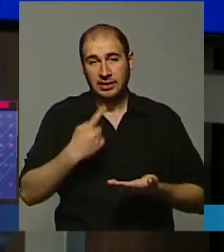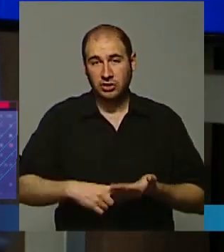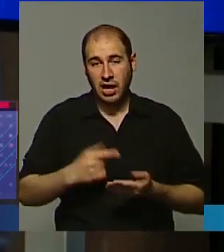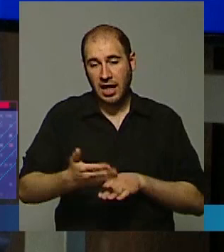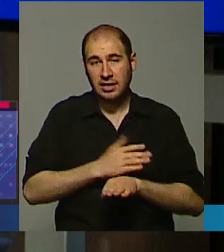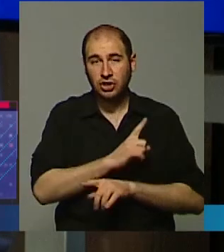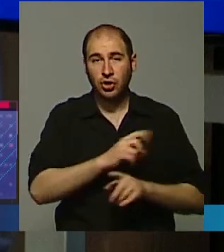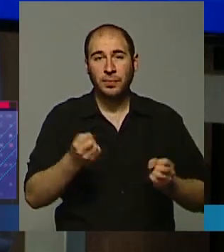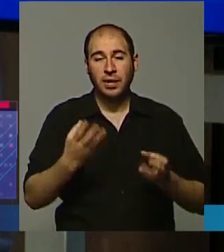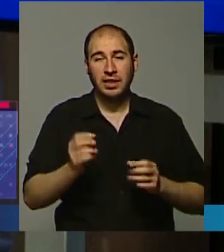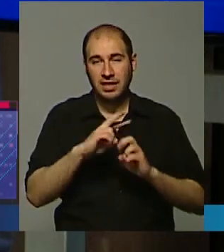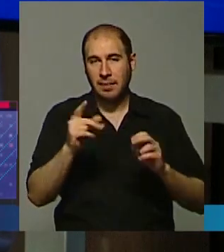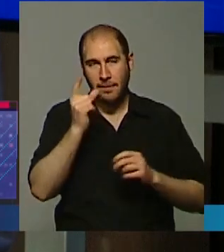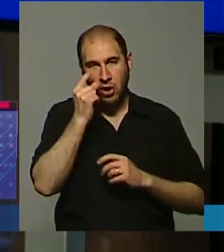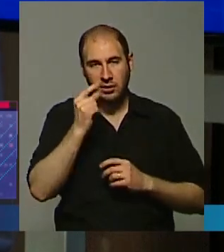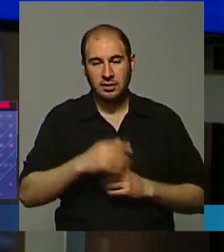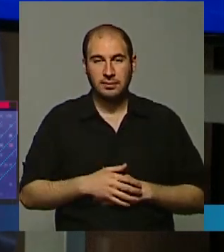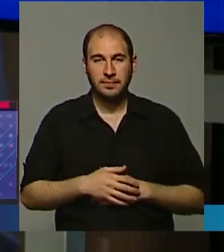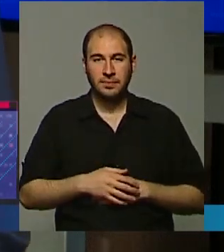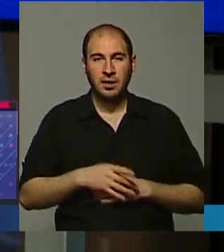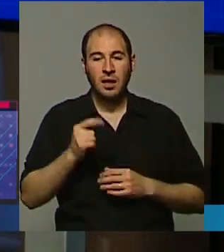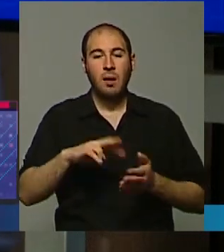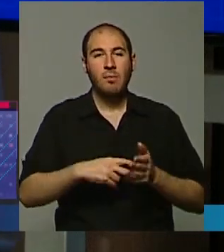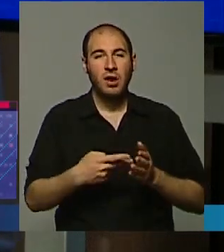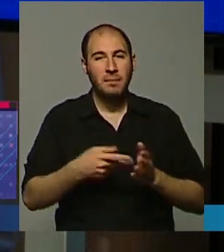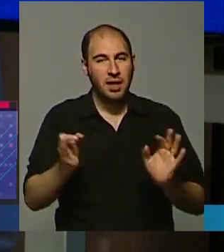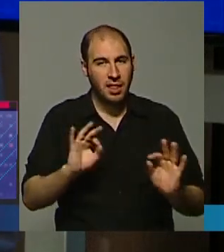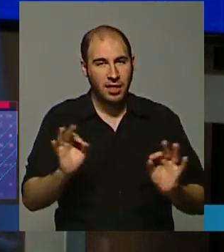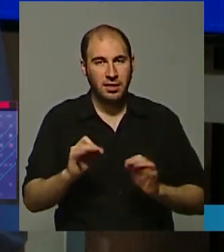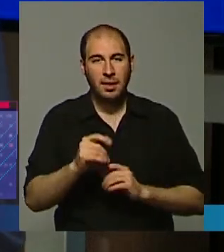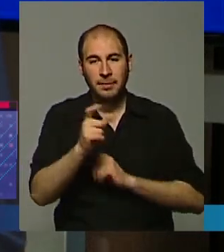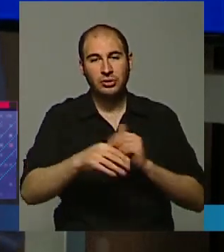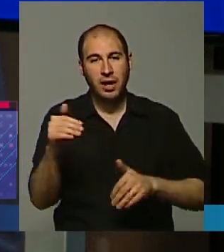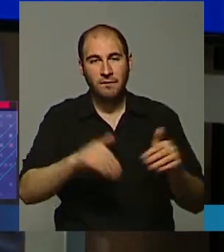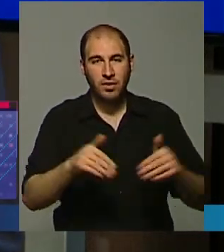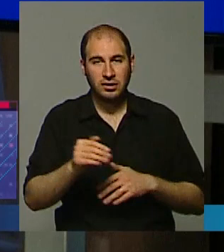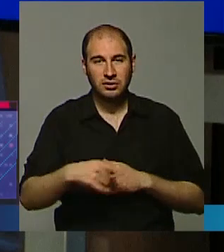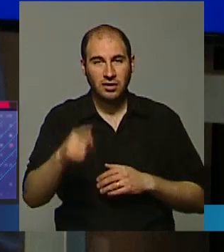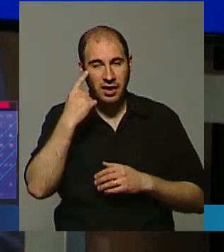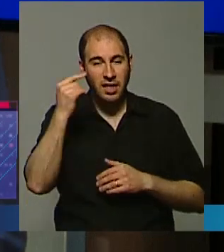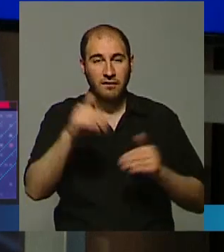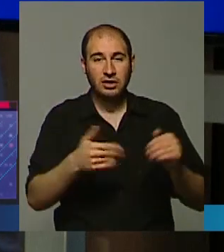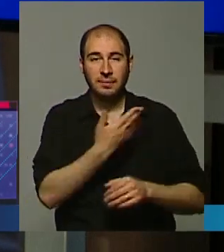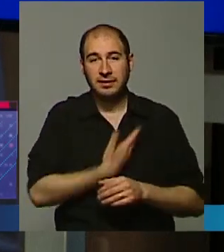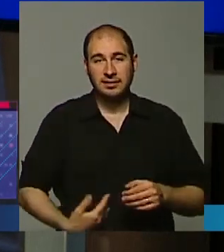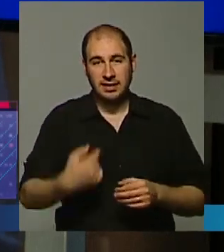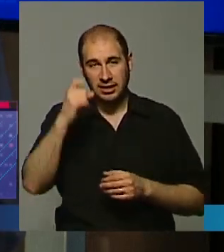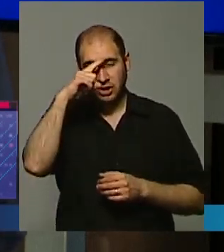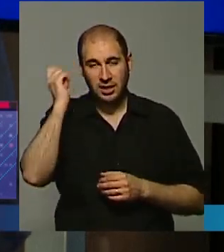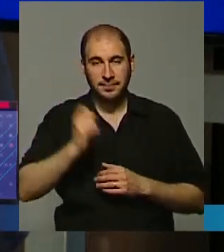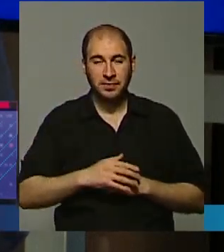tomó antes por una cuestión política, es decir, para no afectar a los votantes que tenían pensado votar al presidente de la